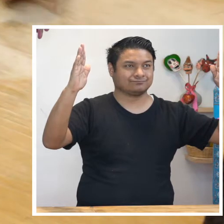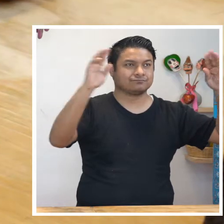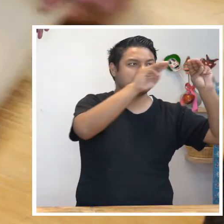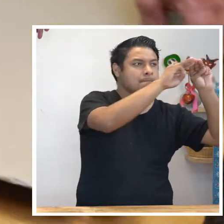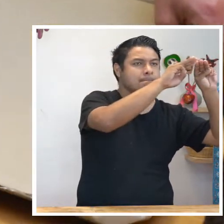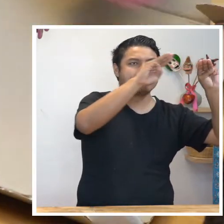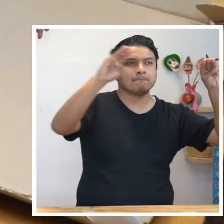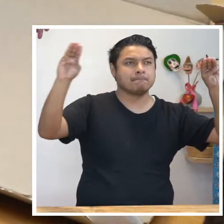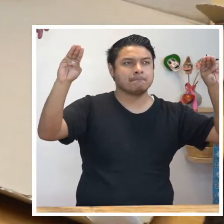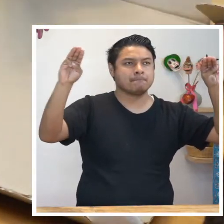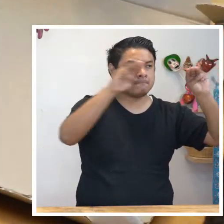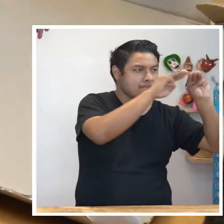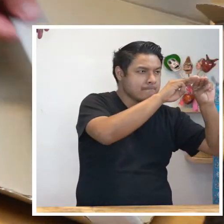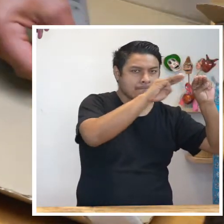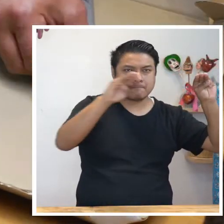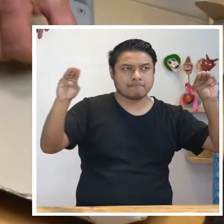para poder